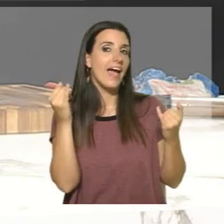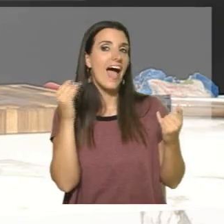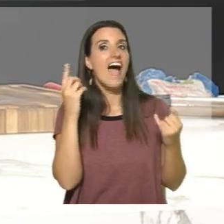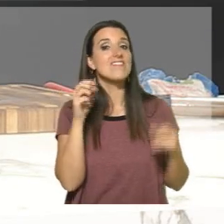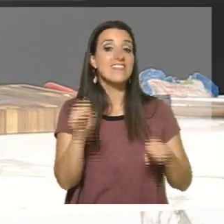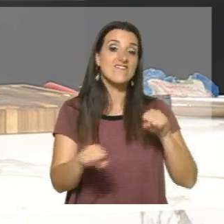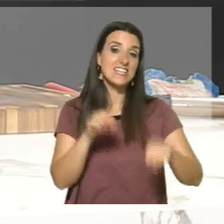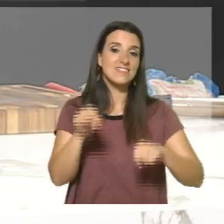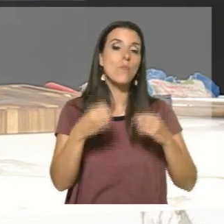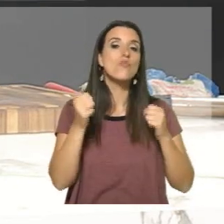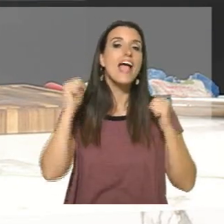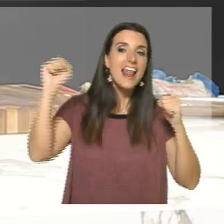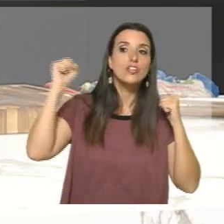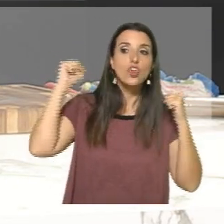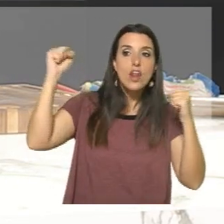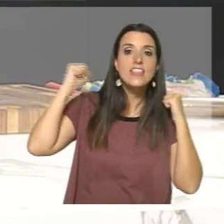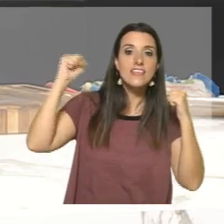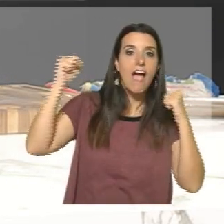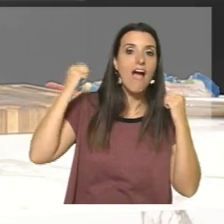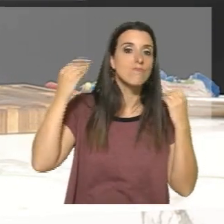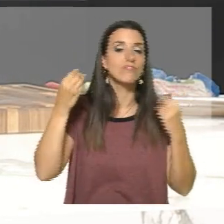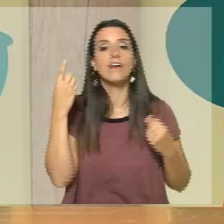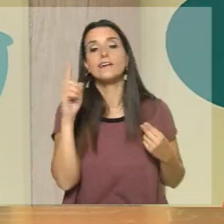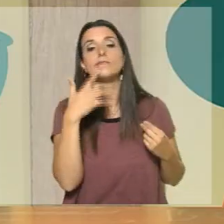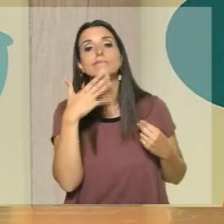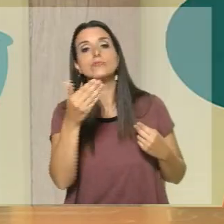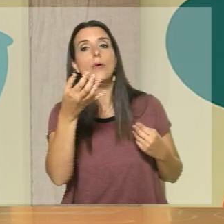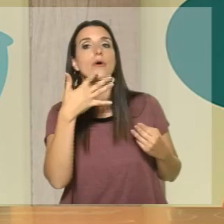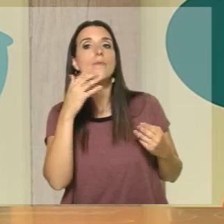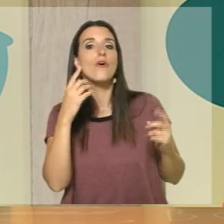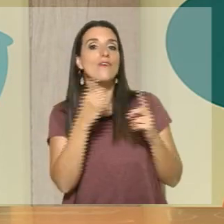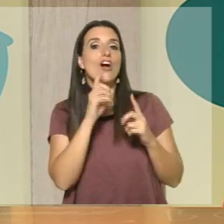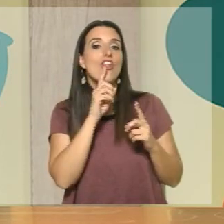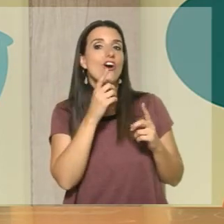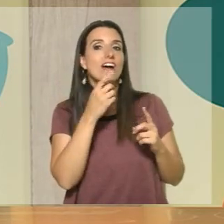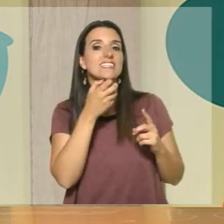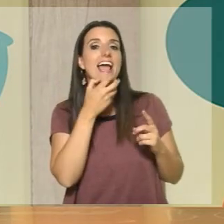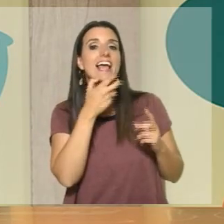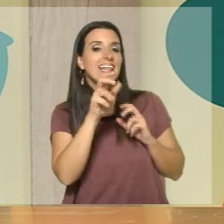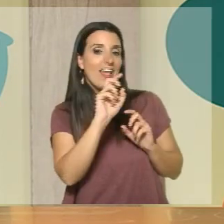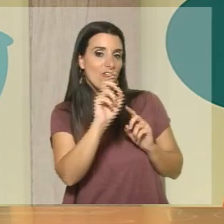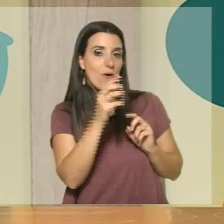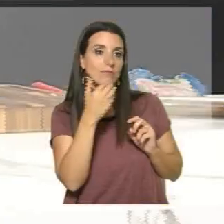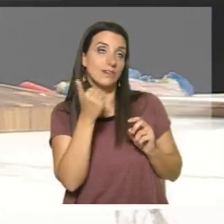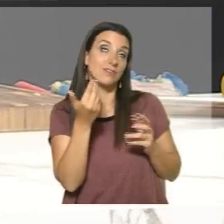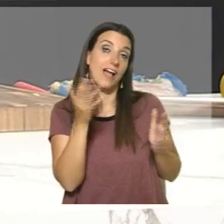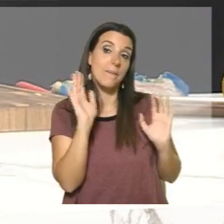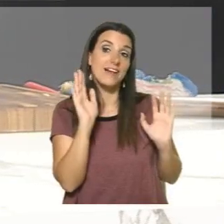mucho electrónica, escucho, pero claro, no se canta. No, no, pero yo digo cuando nos encontramos y no está rezongando, está cantando. Ahí, y bueno,